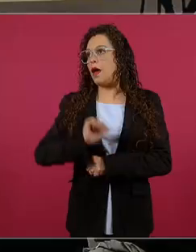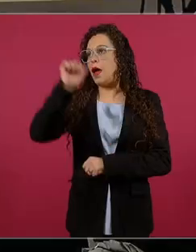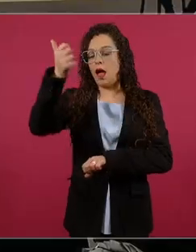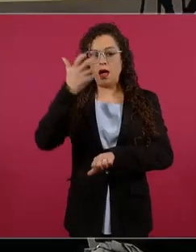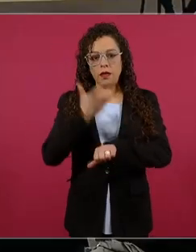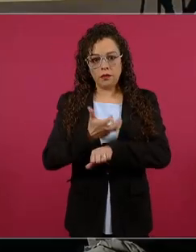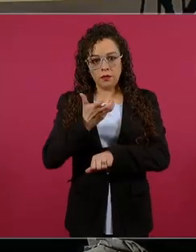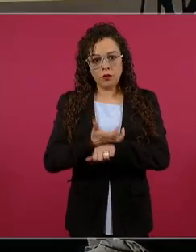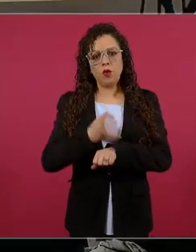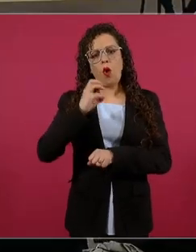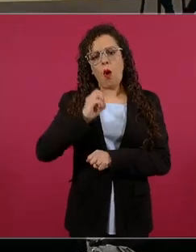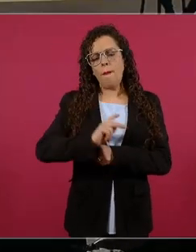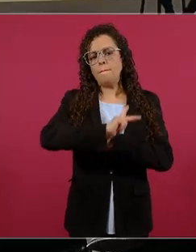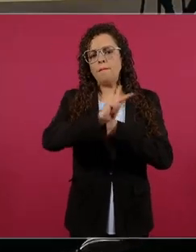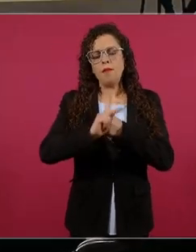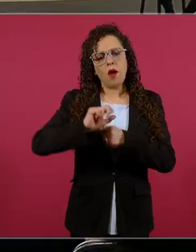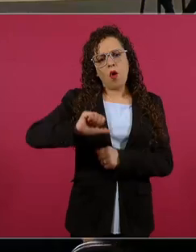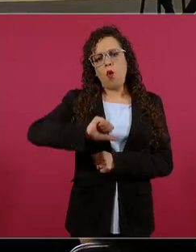La siguiente, por favor.